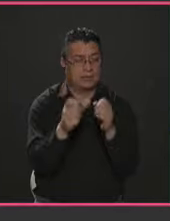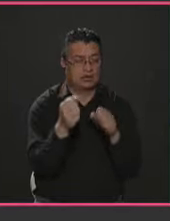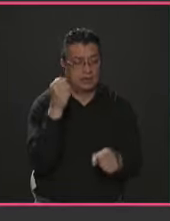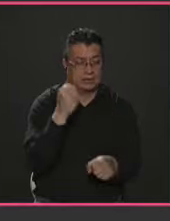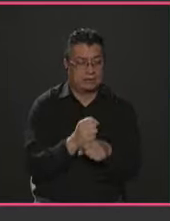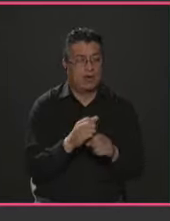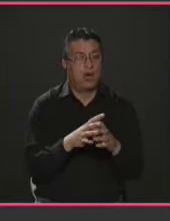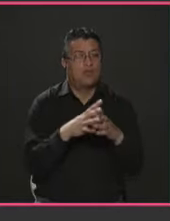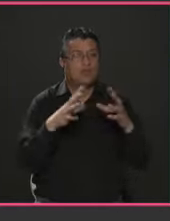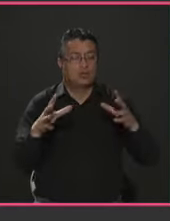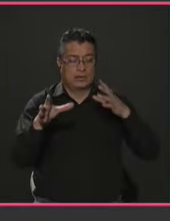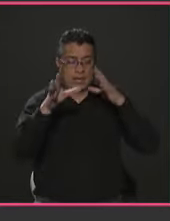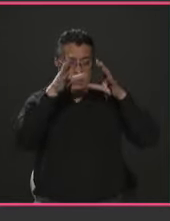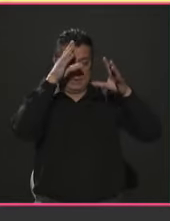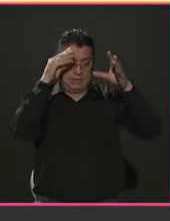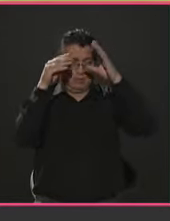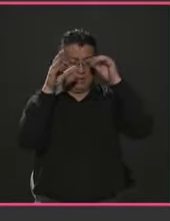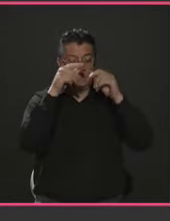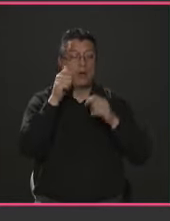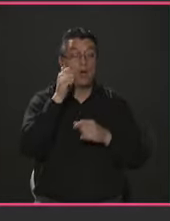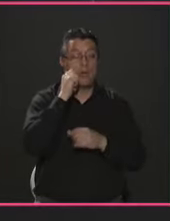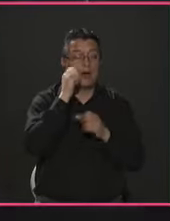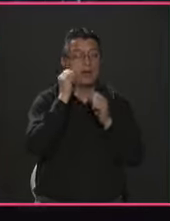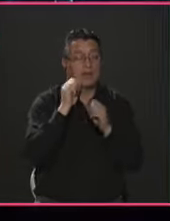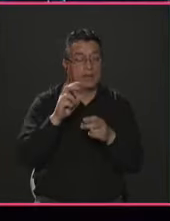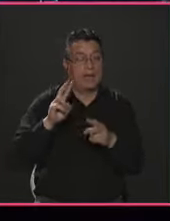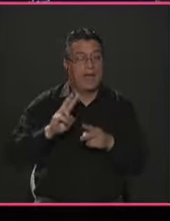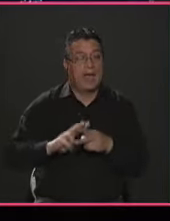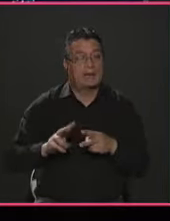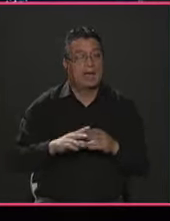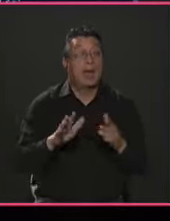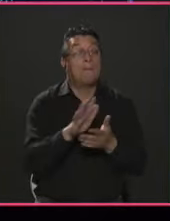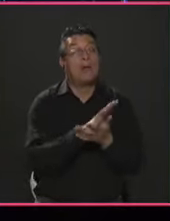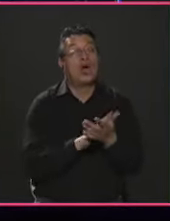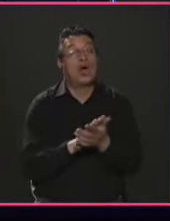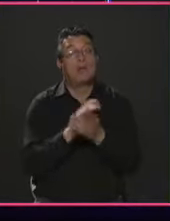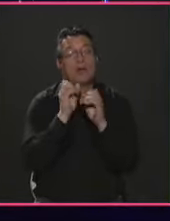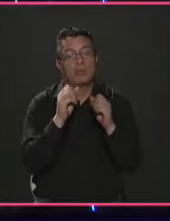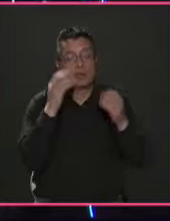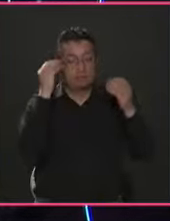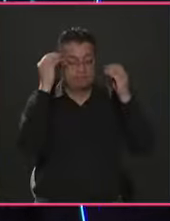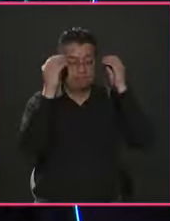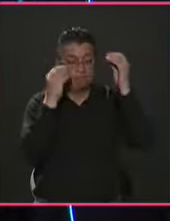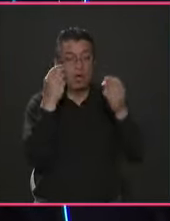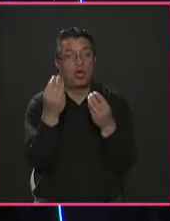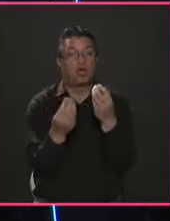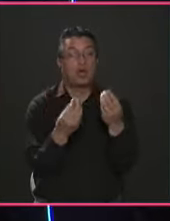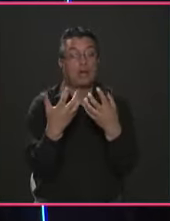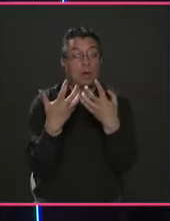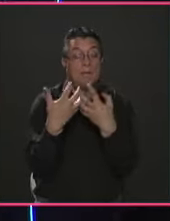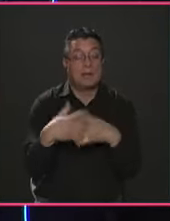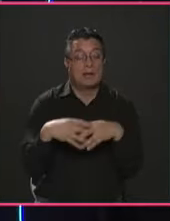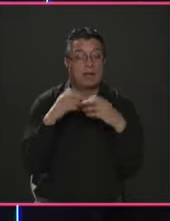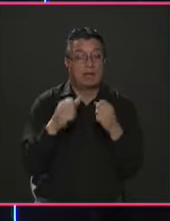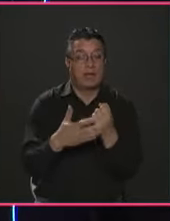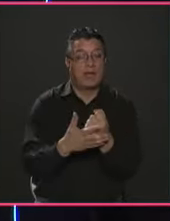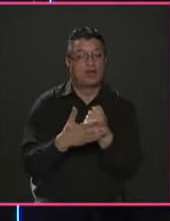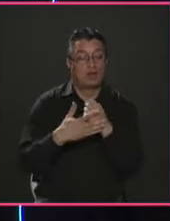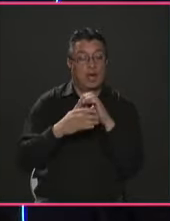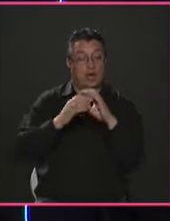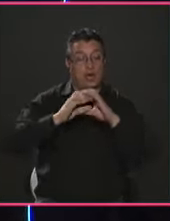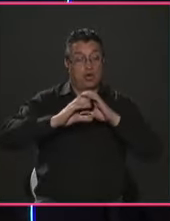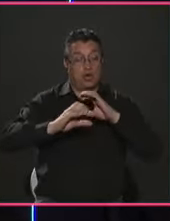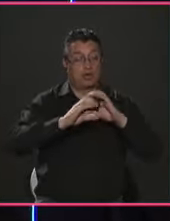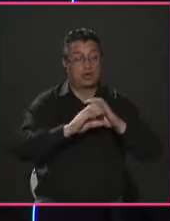necesitamos mucha experiencia para que los humanos la puedan hacer por ejemplo podríamos pensar en cómo las máquinas nos pueden ayudar a comunicar tal como estoy